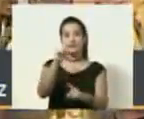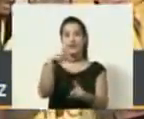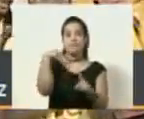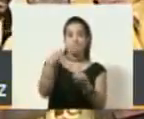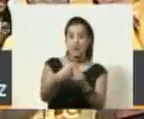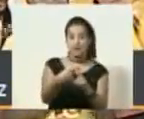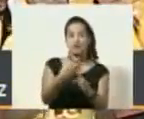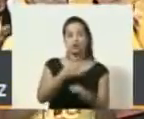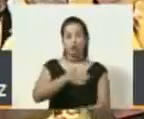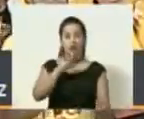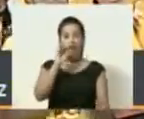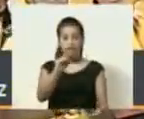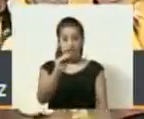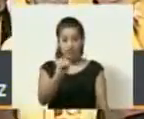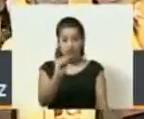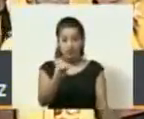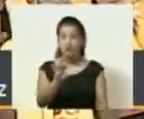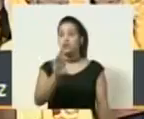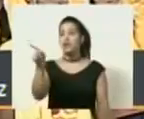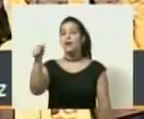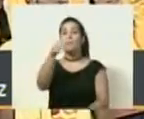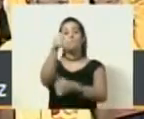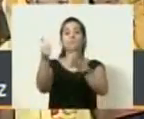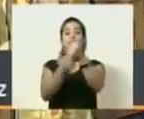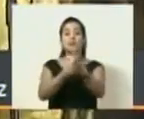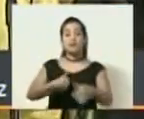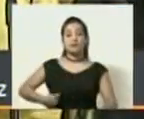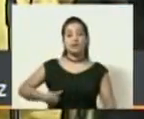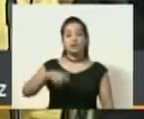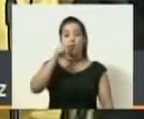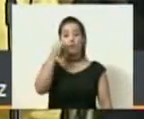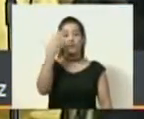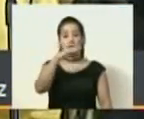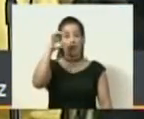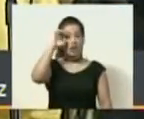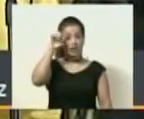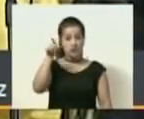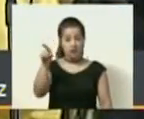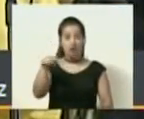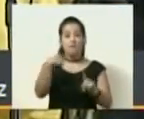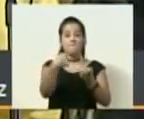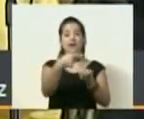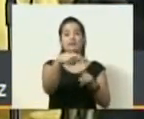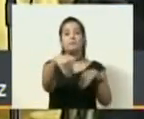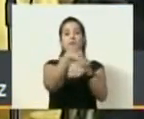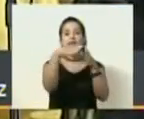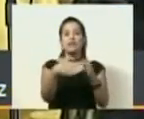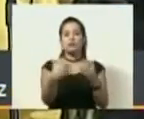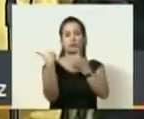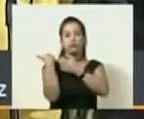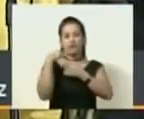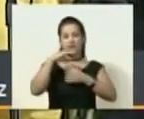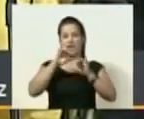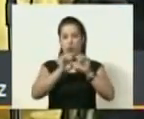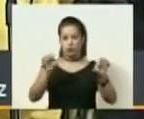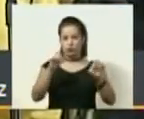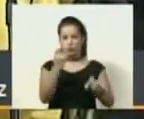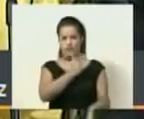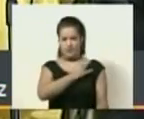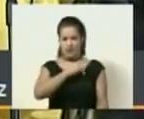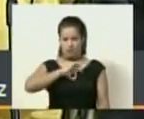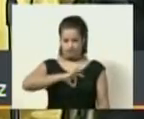Le he dado la orden al vicepresidente Elías Agua y al ministro Ubel Roa. No